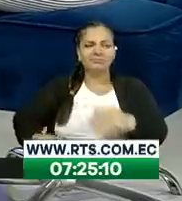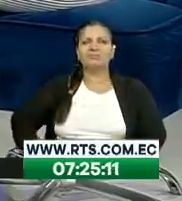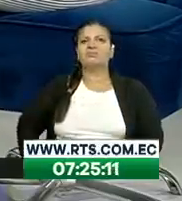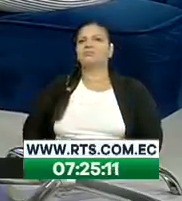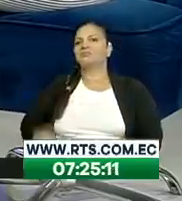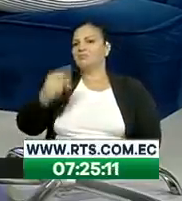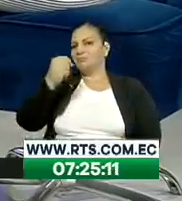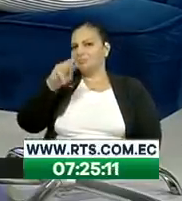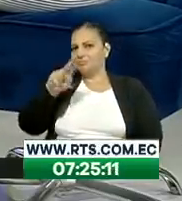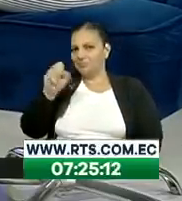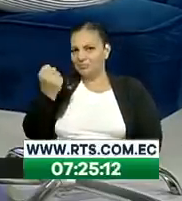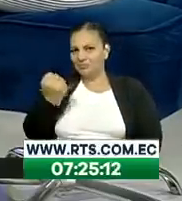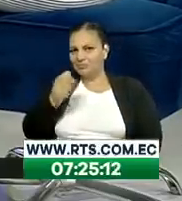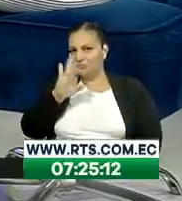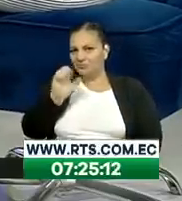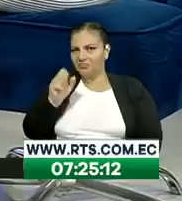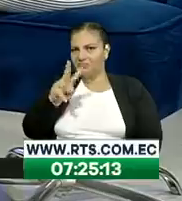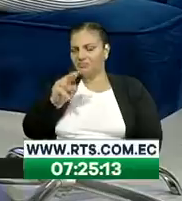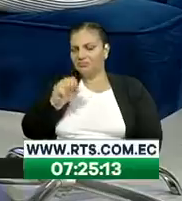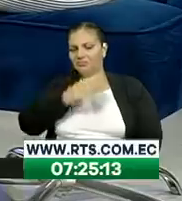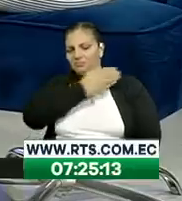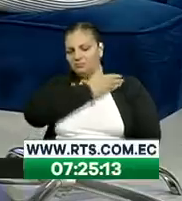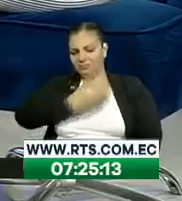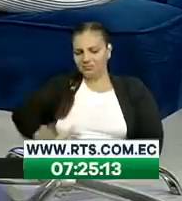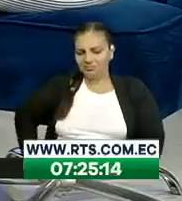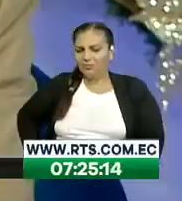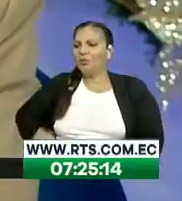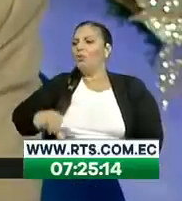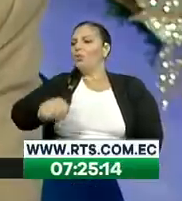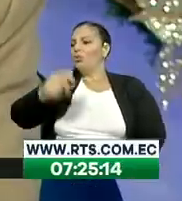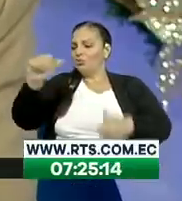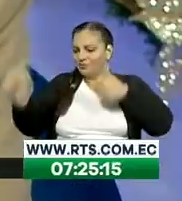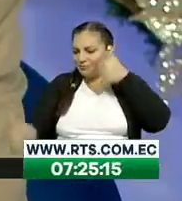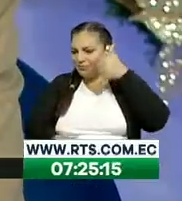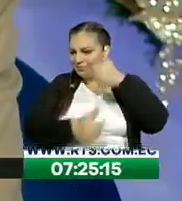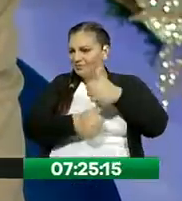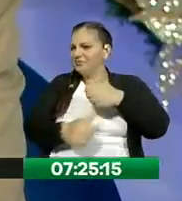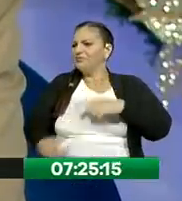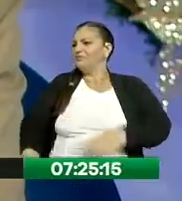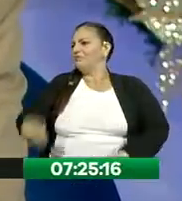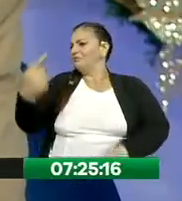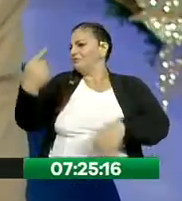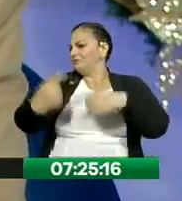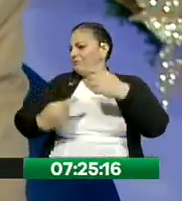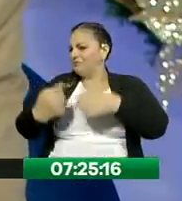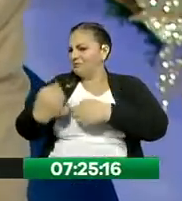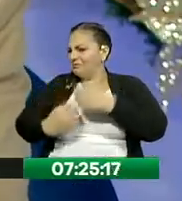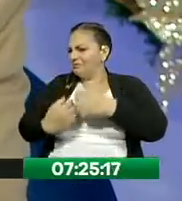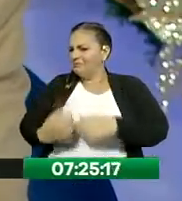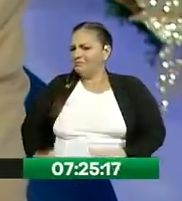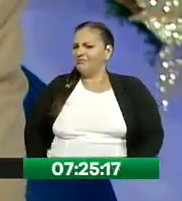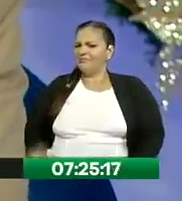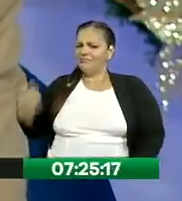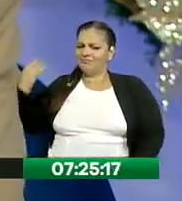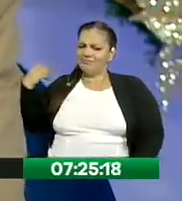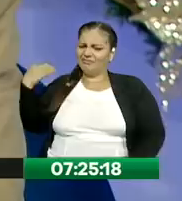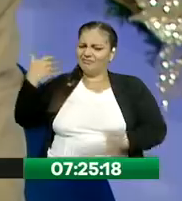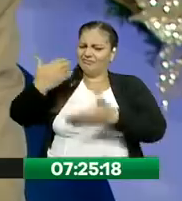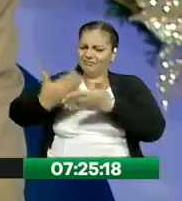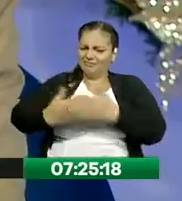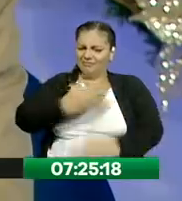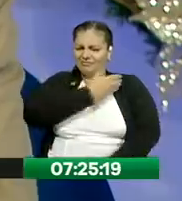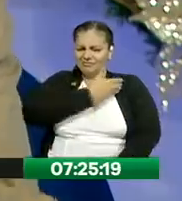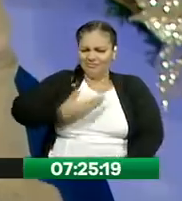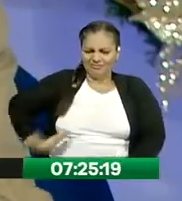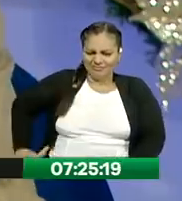conoce hasta la saciedad. En los casos anteriores, indiscutiblemente, lo que había era un tema